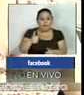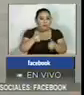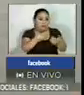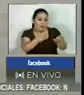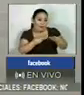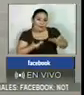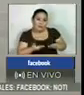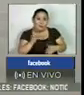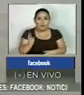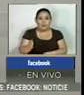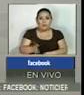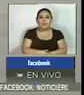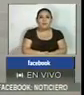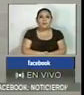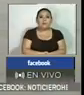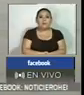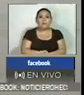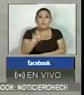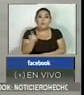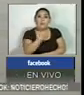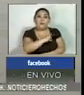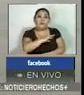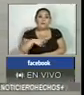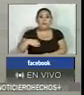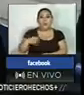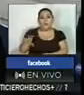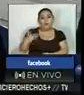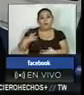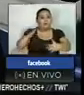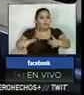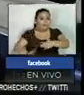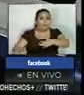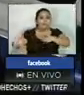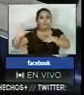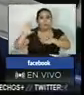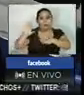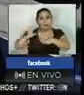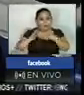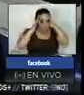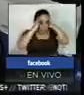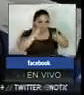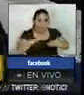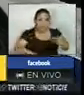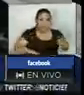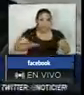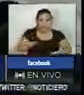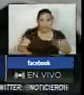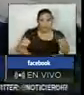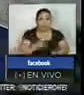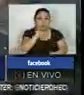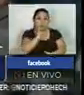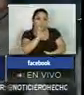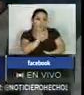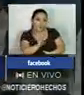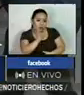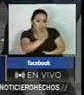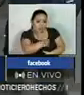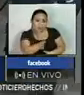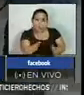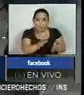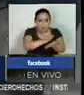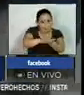transporte. Los empresarios han adquirido compromisos ante el servicio que están prestando, mantienen las unidades